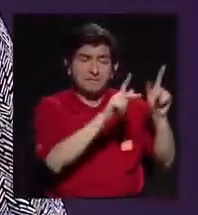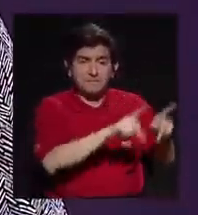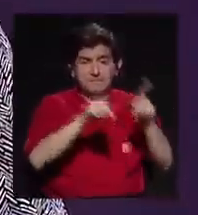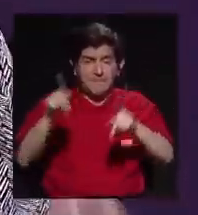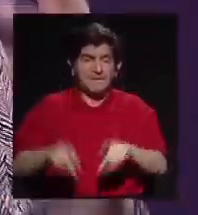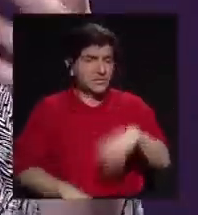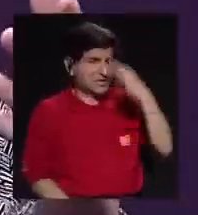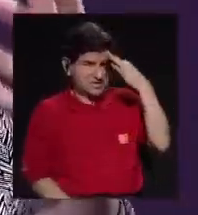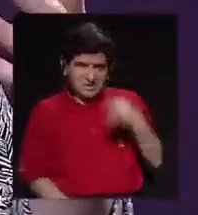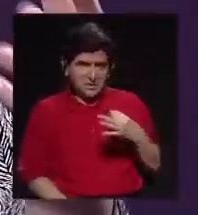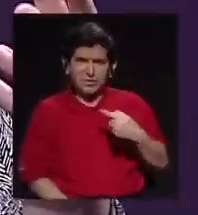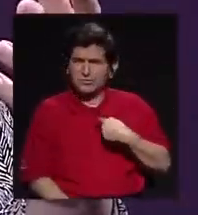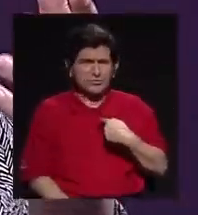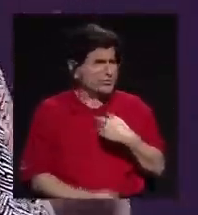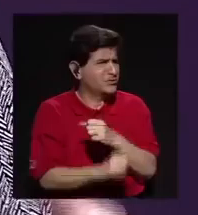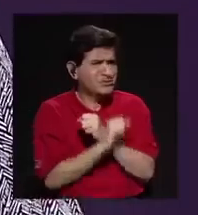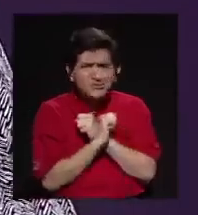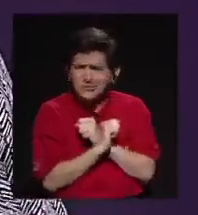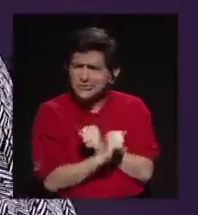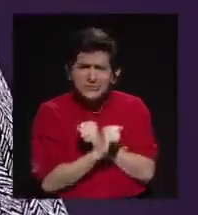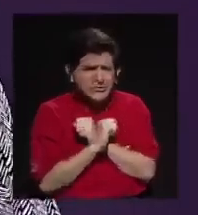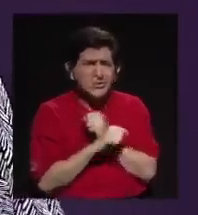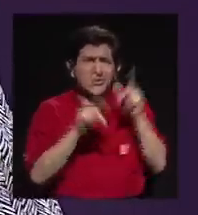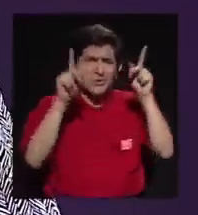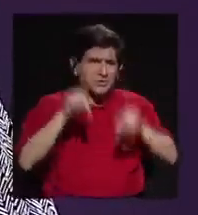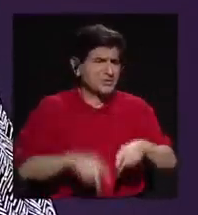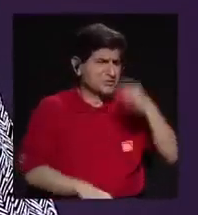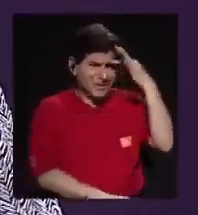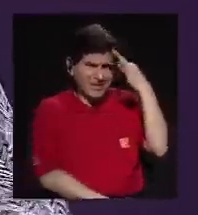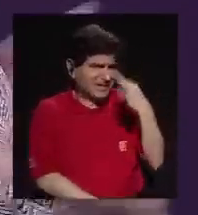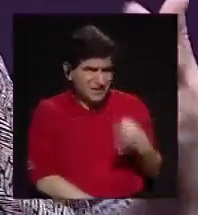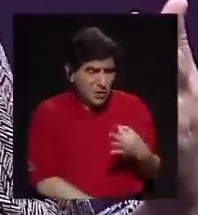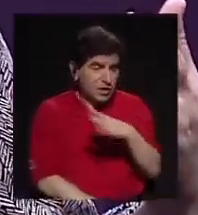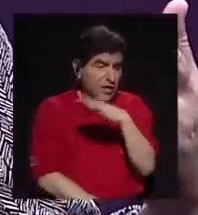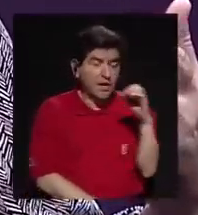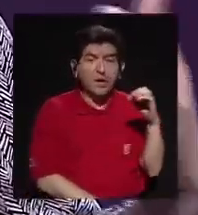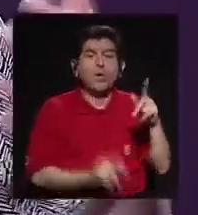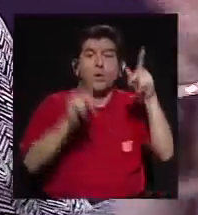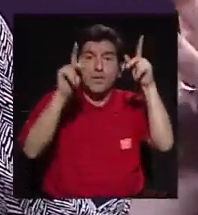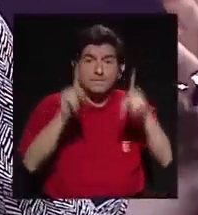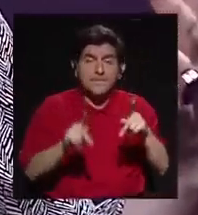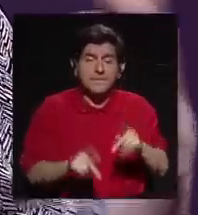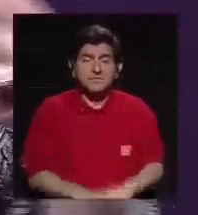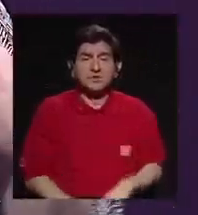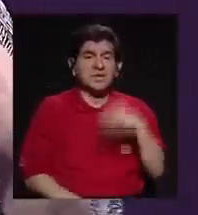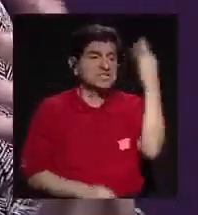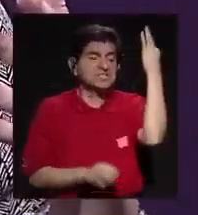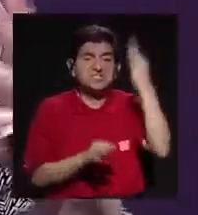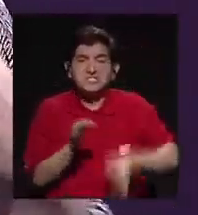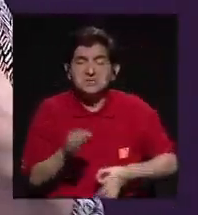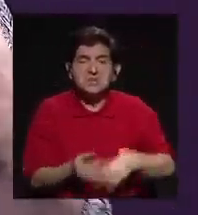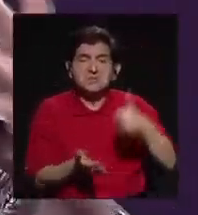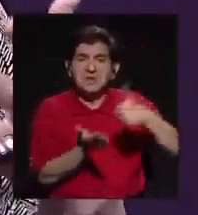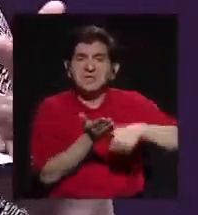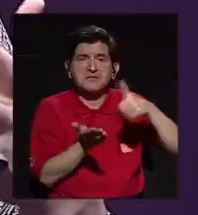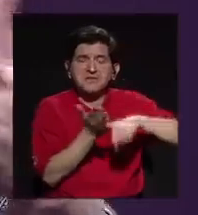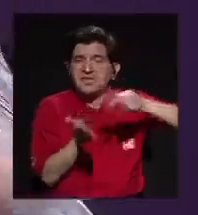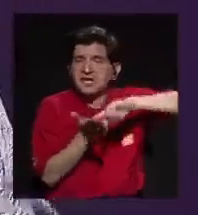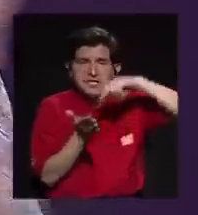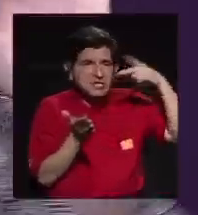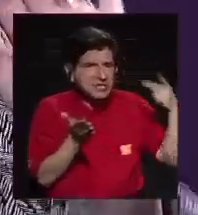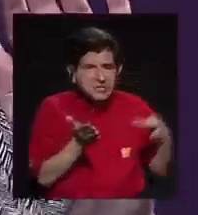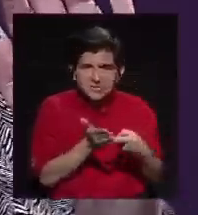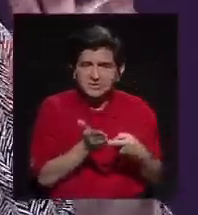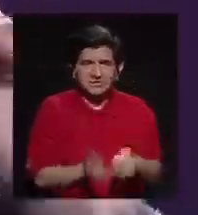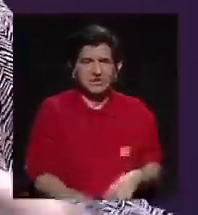no convencidas. Yo no estoy segura si hay gente no convencida o si hay gente que simple y sencillamente el votar no representa.